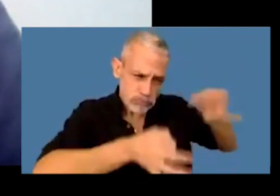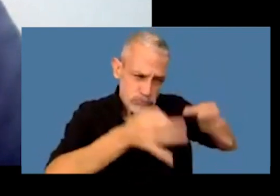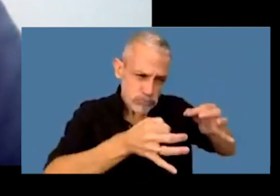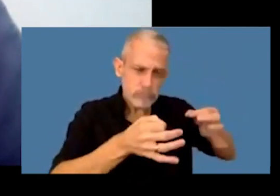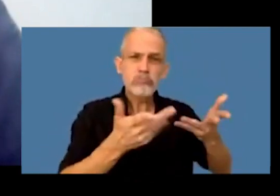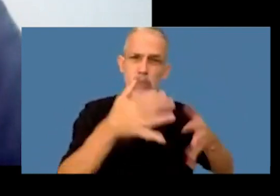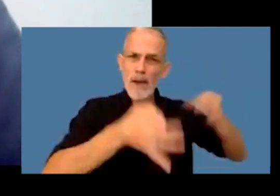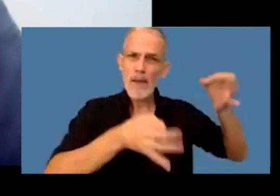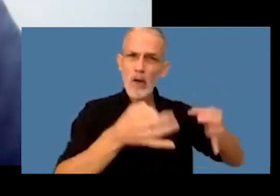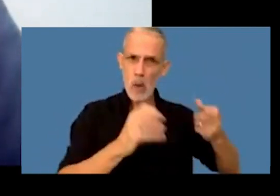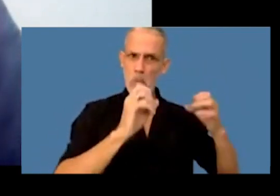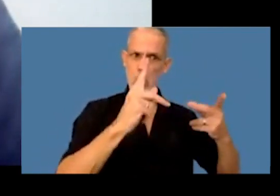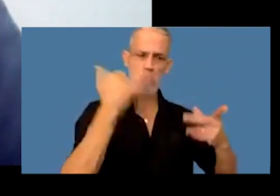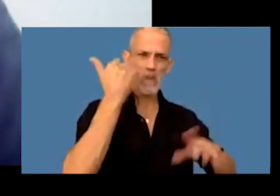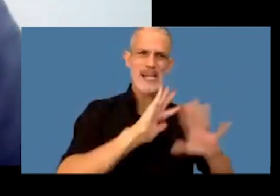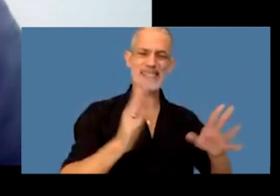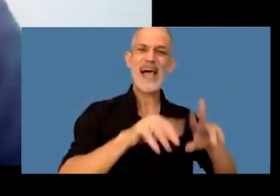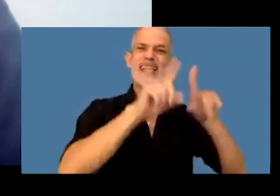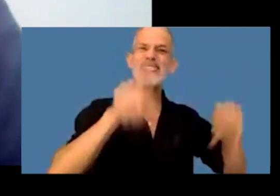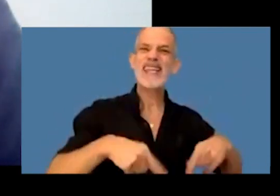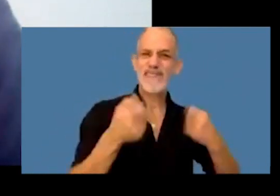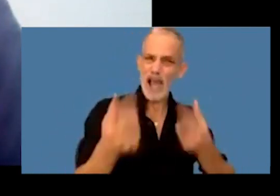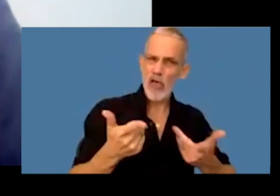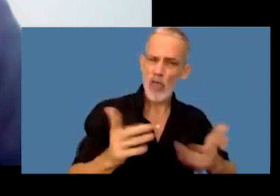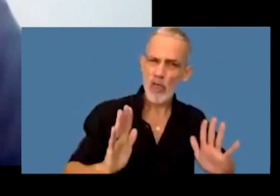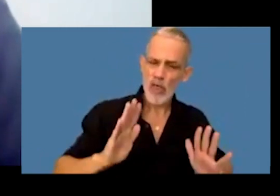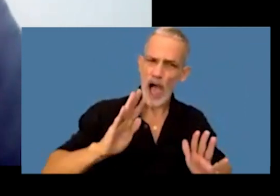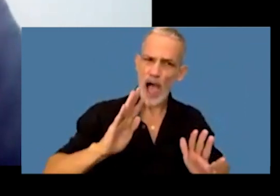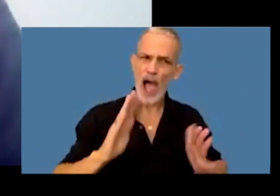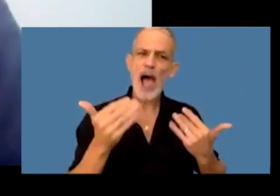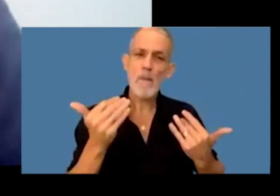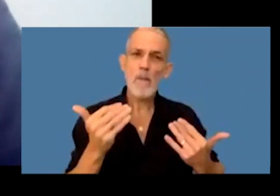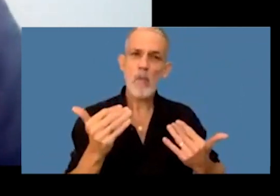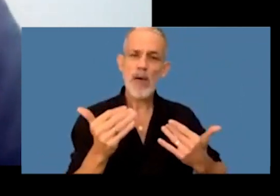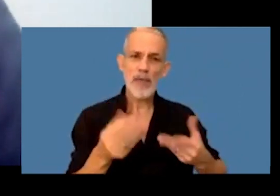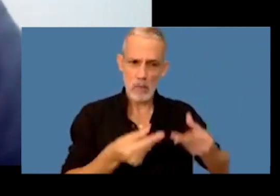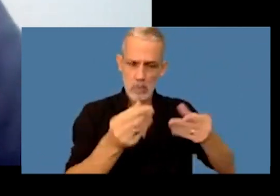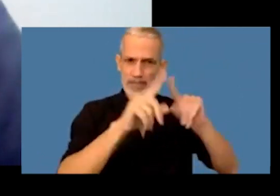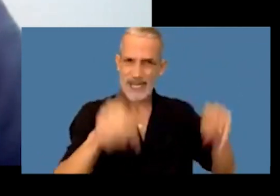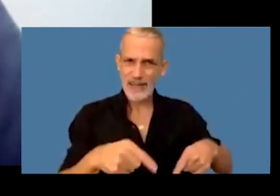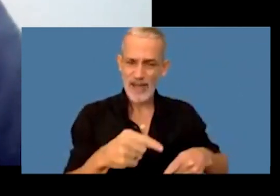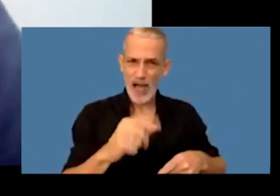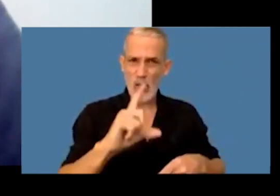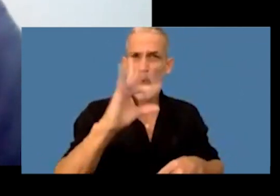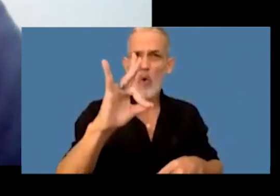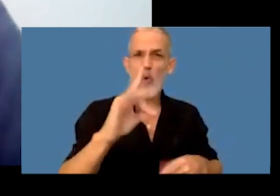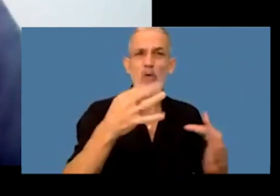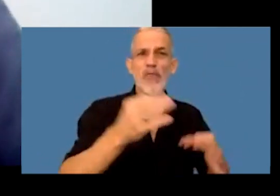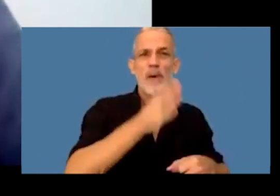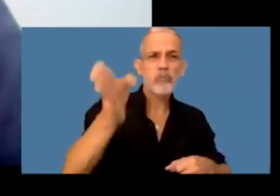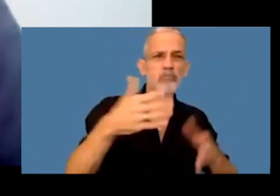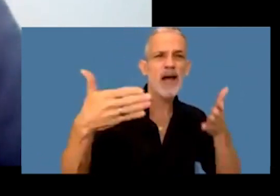la persona ya tiene su certificado único de discapacidad a disposición. Lo único que debe hacer es acercarse a la Agencia Nacional de